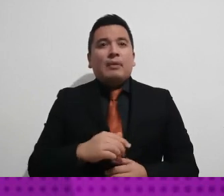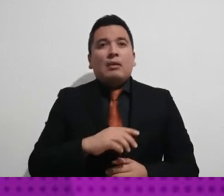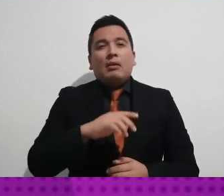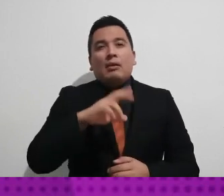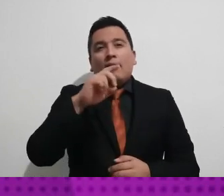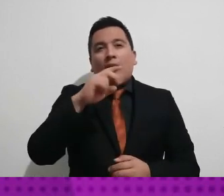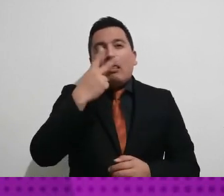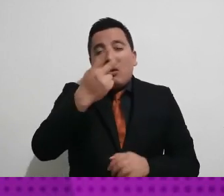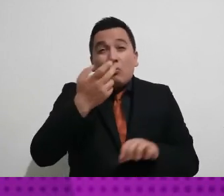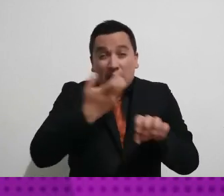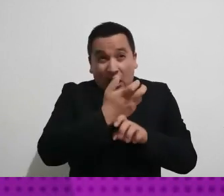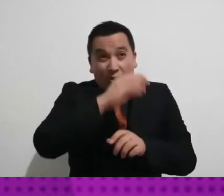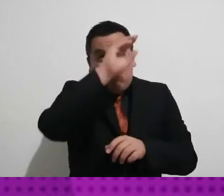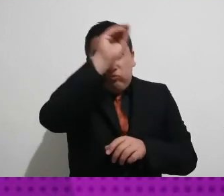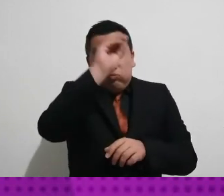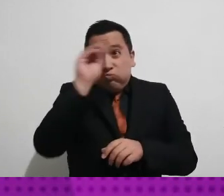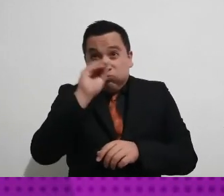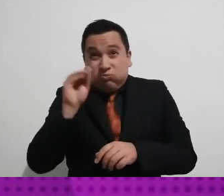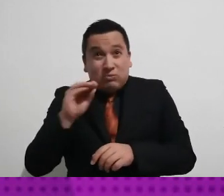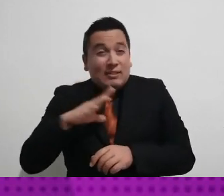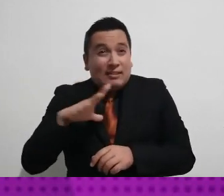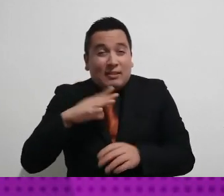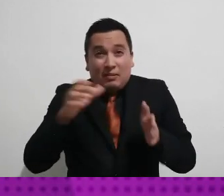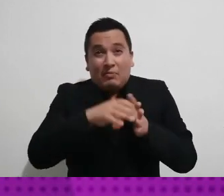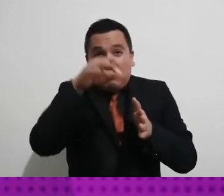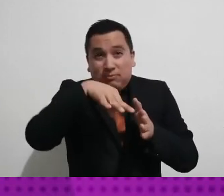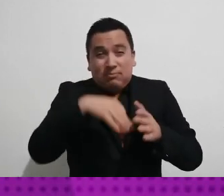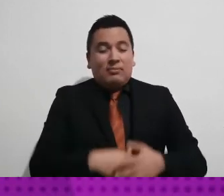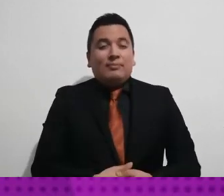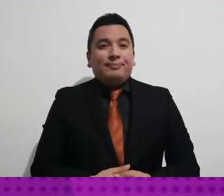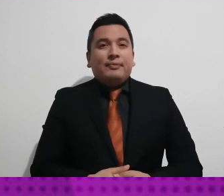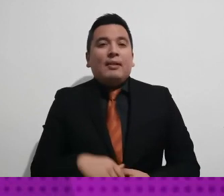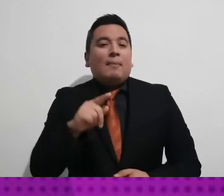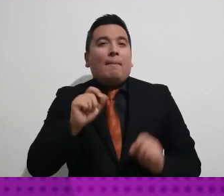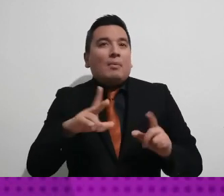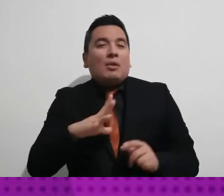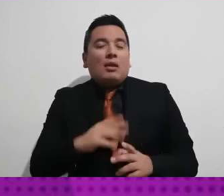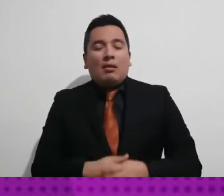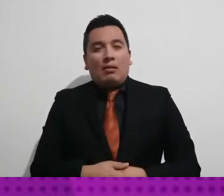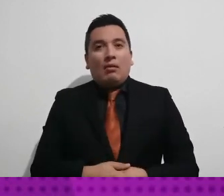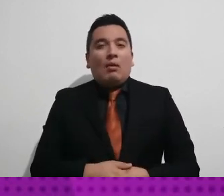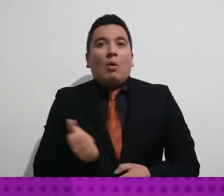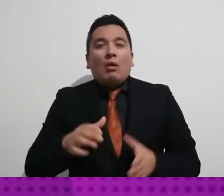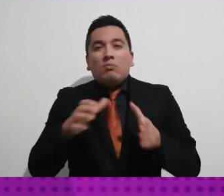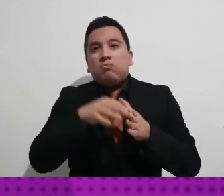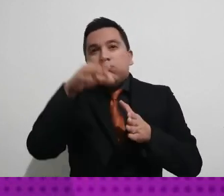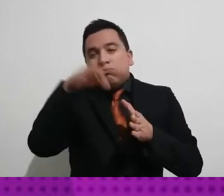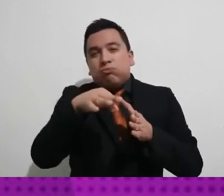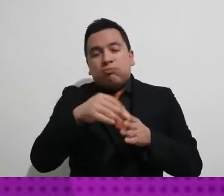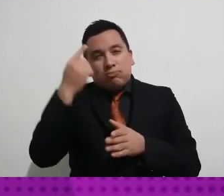32 estados de la República vamos a organizar elecciones locales que concurrirán con las